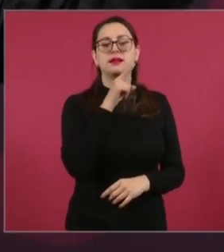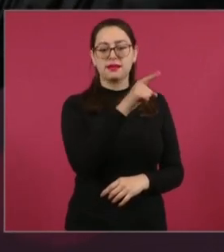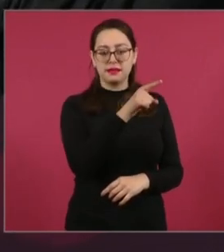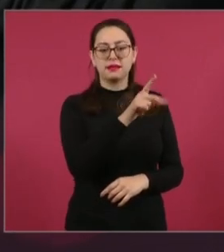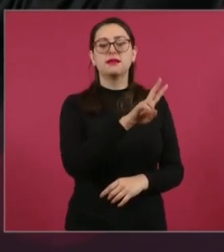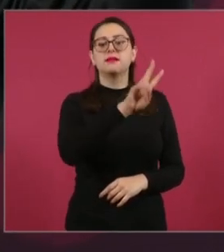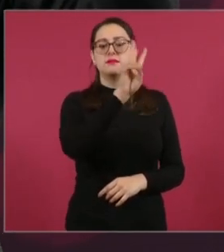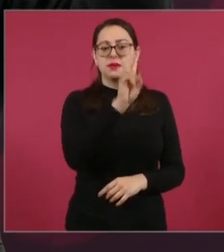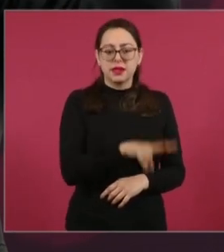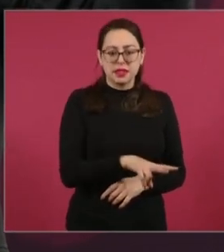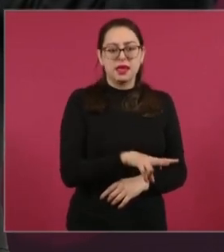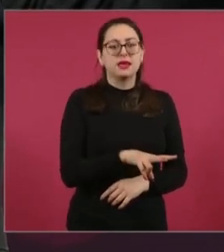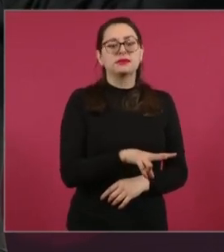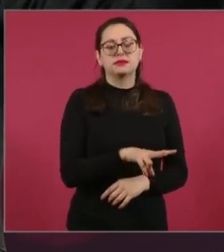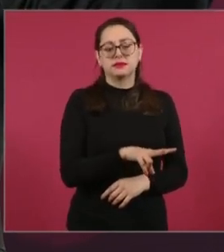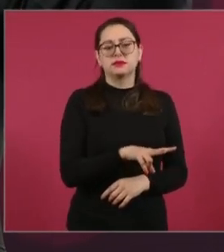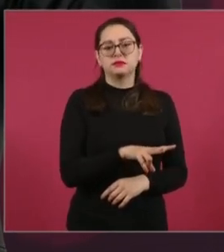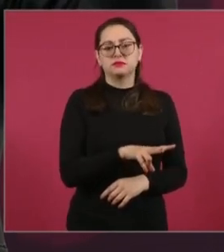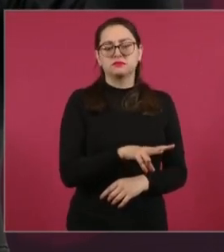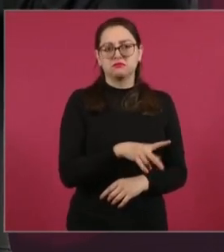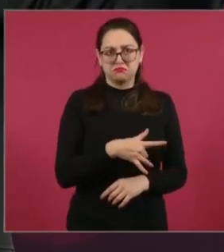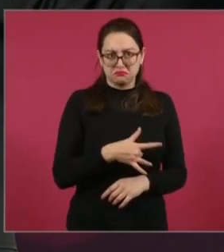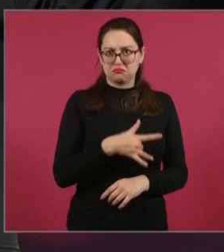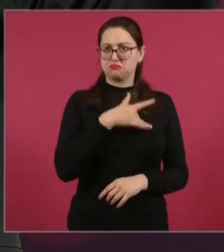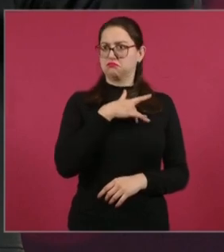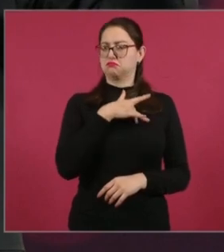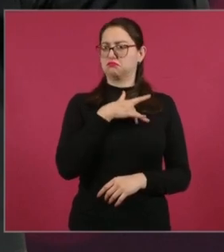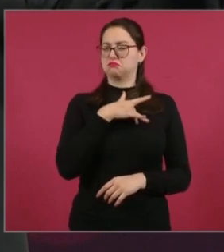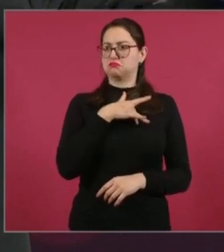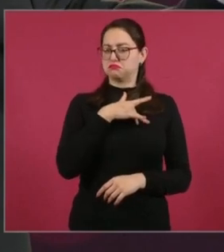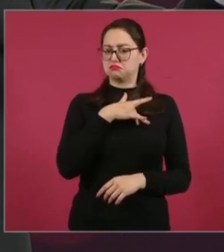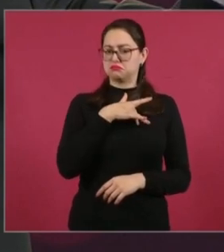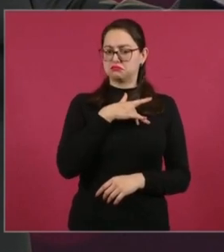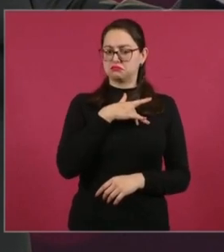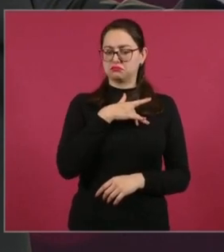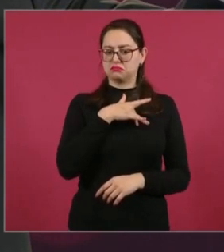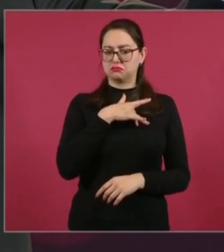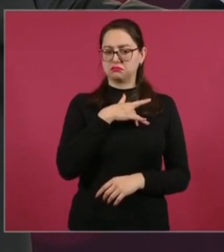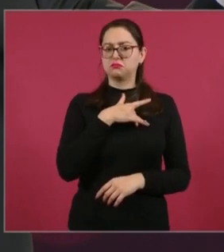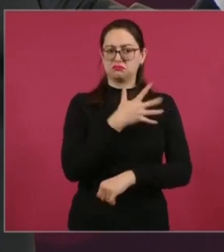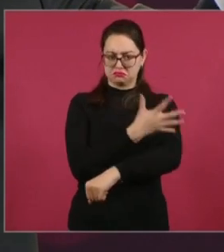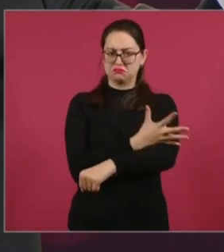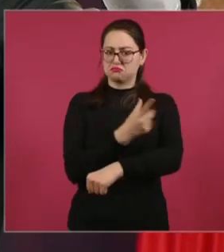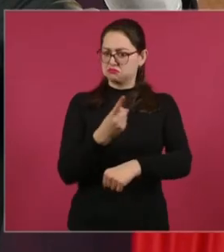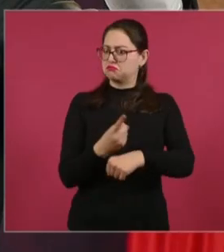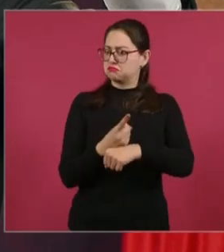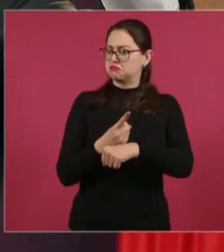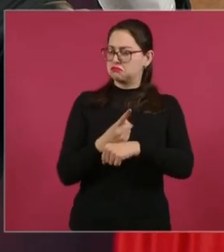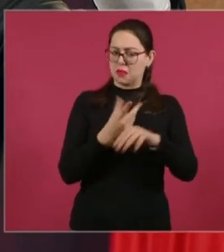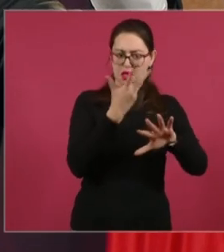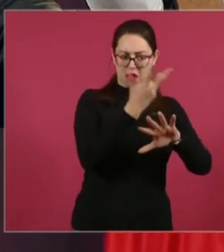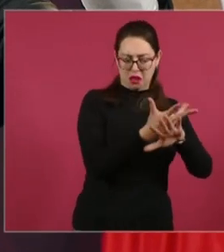honesta.